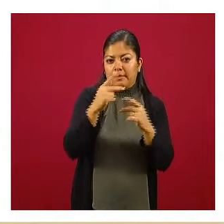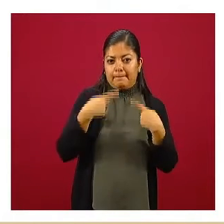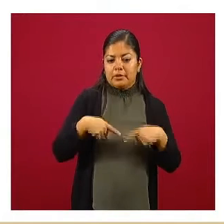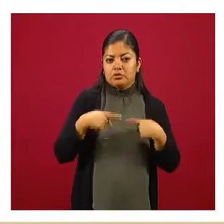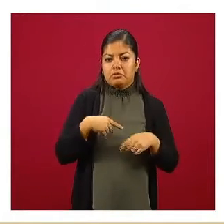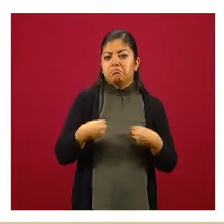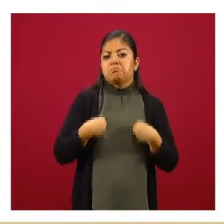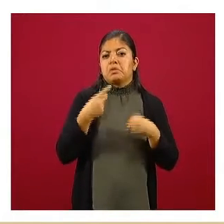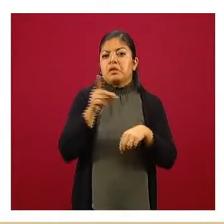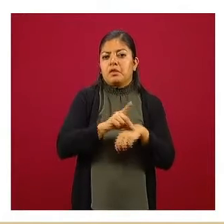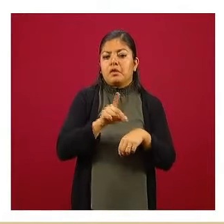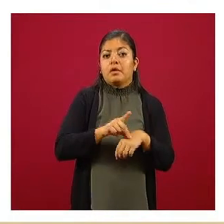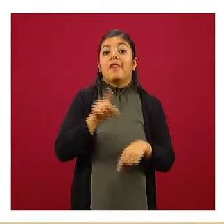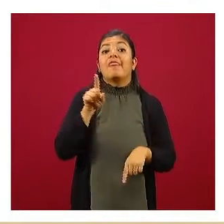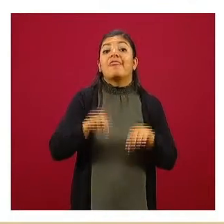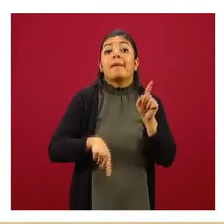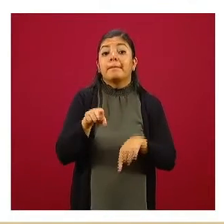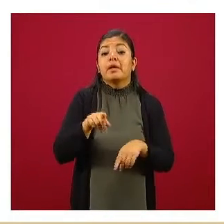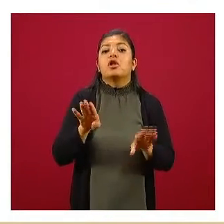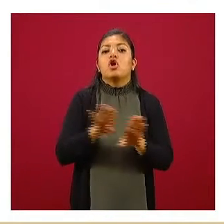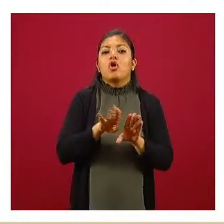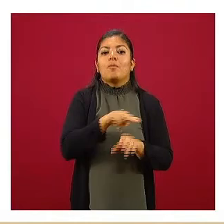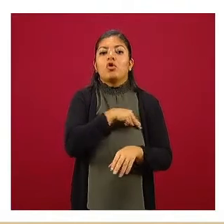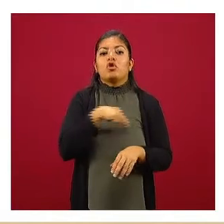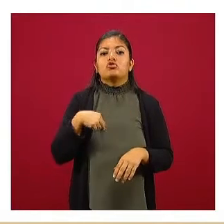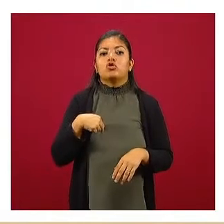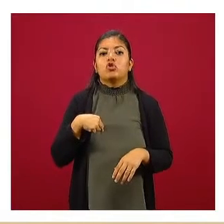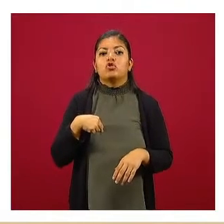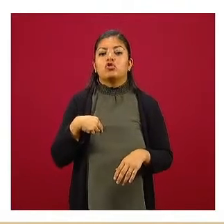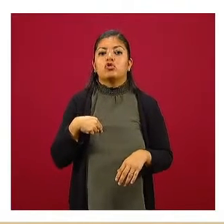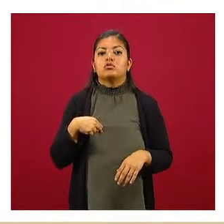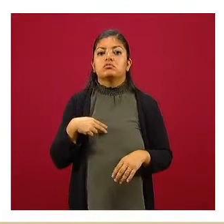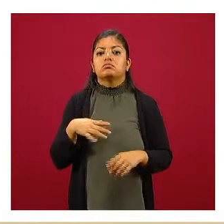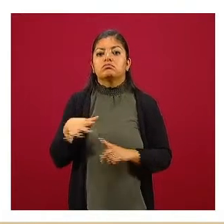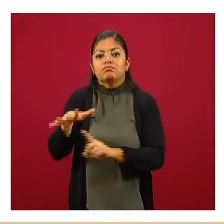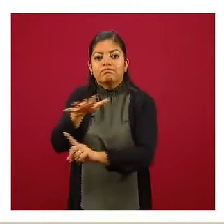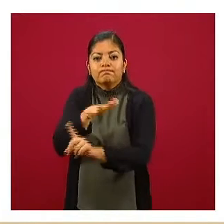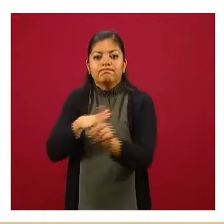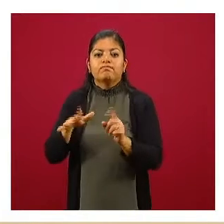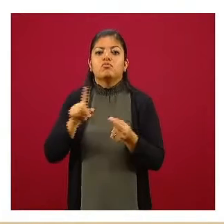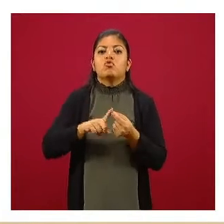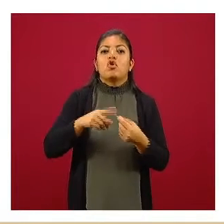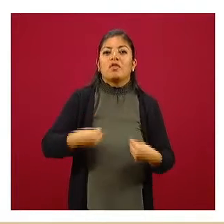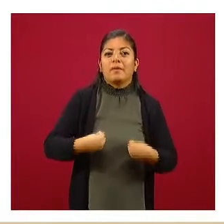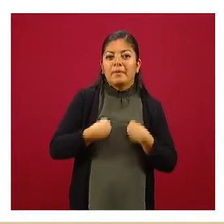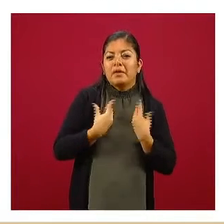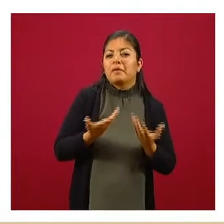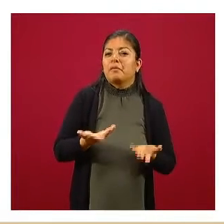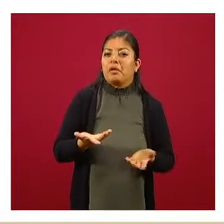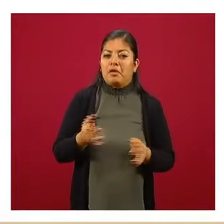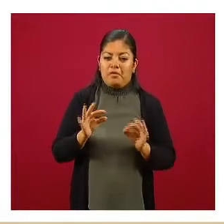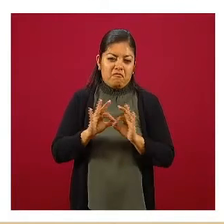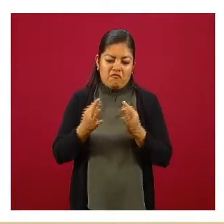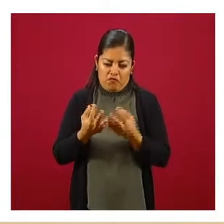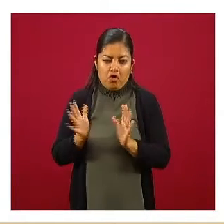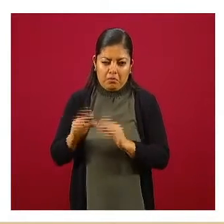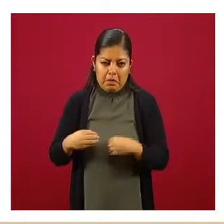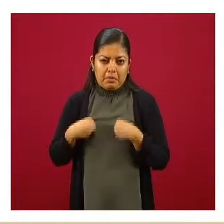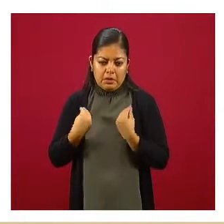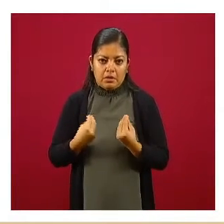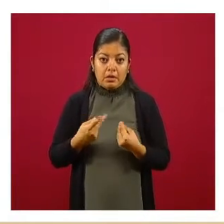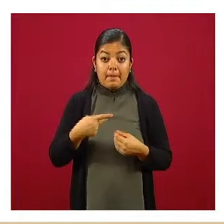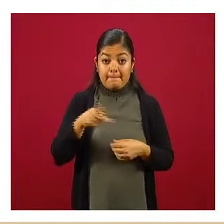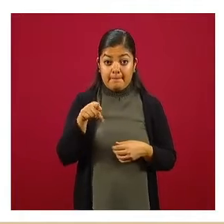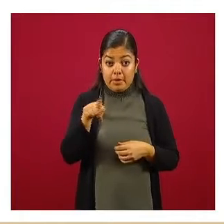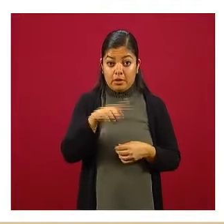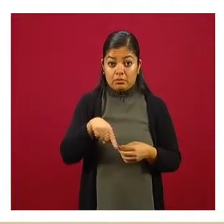nuestra conducta social. También depende de nuestro espacio físico, dónde vivimos, etcétera. Pero no interactuamos al